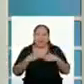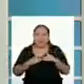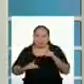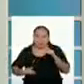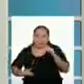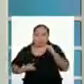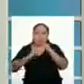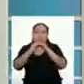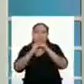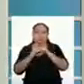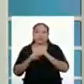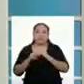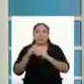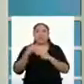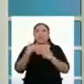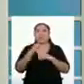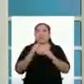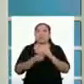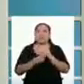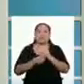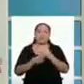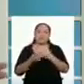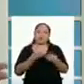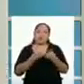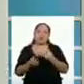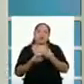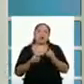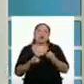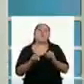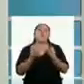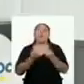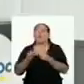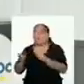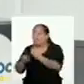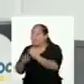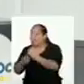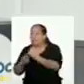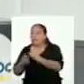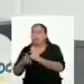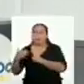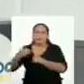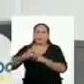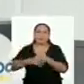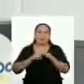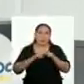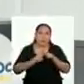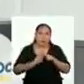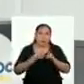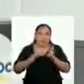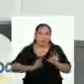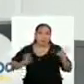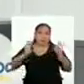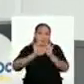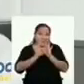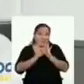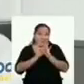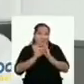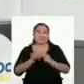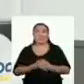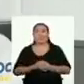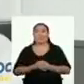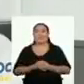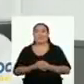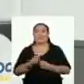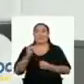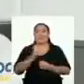meta de ahorro. No te preocupes por el monto inicial. Lo importante es empezar. A su, gracias, Daisy. Me